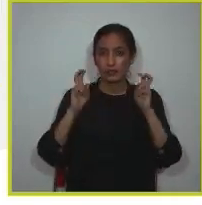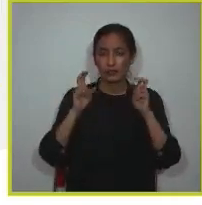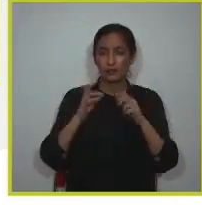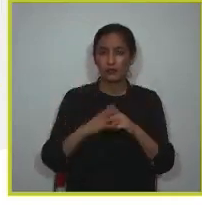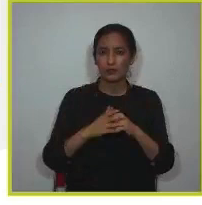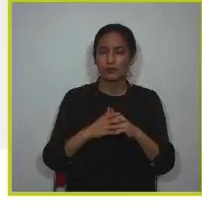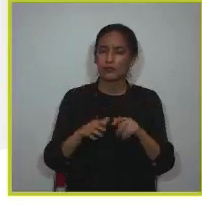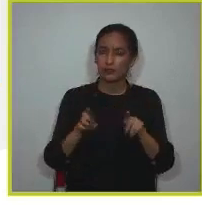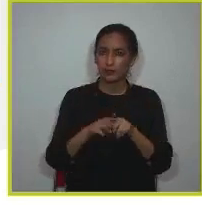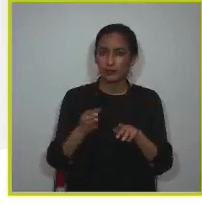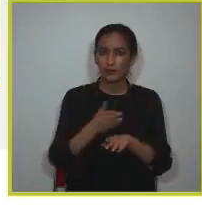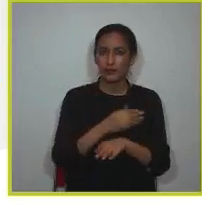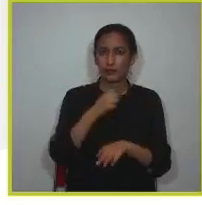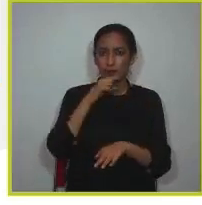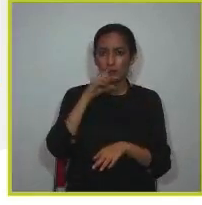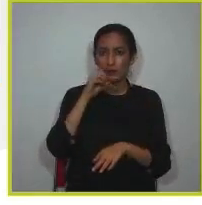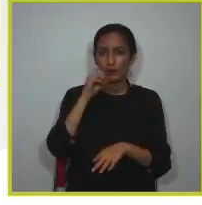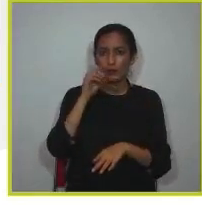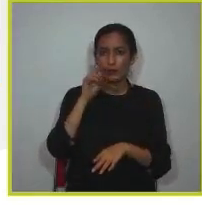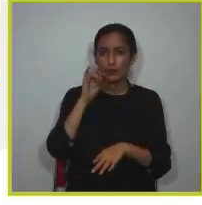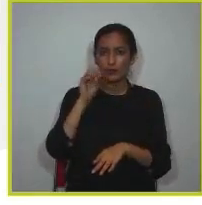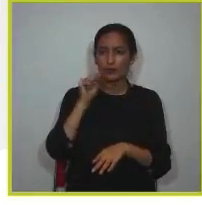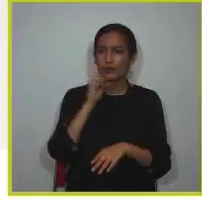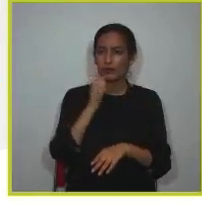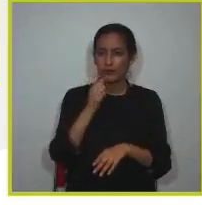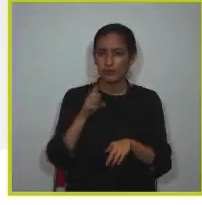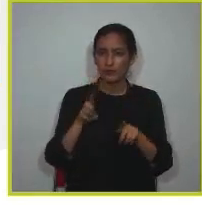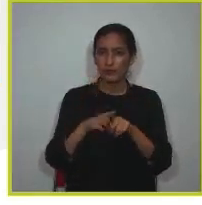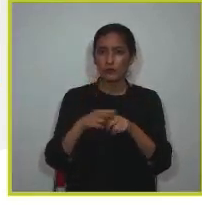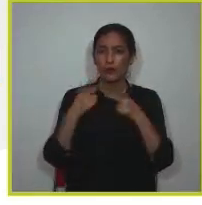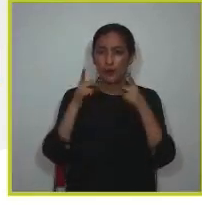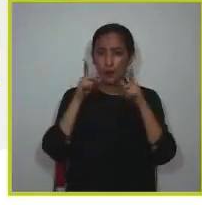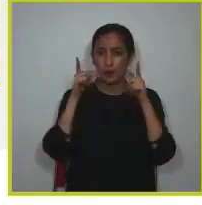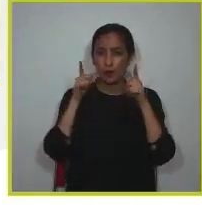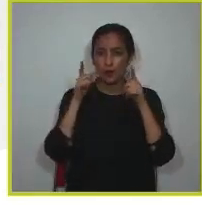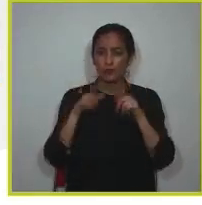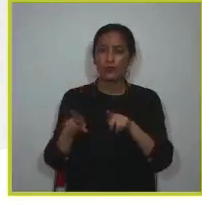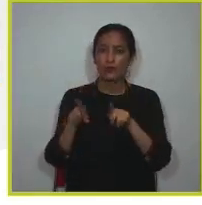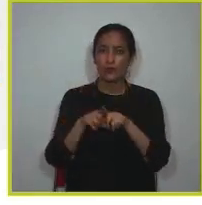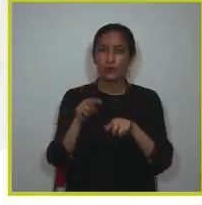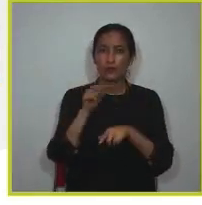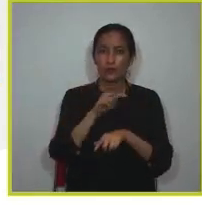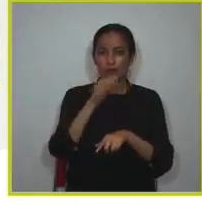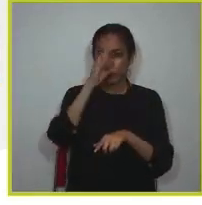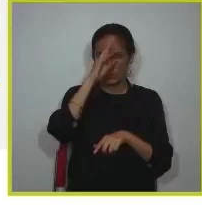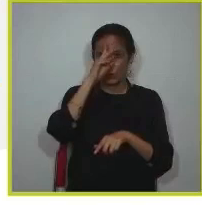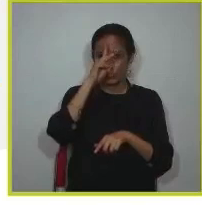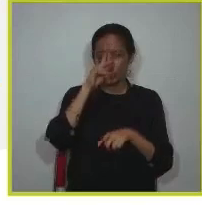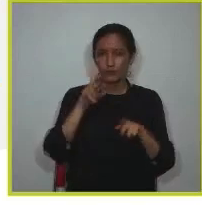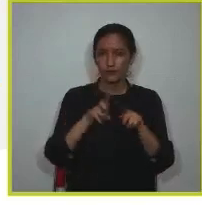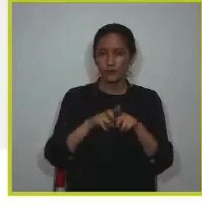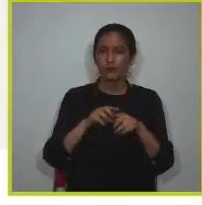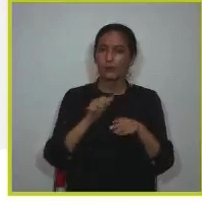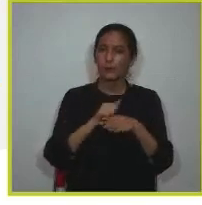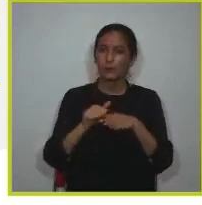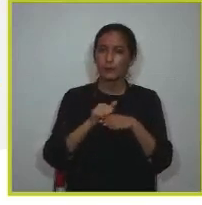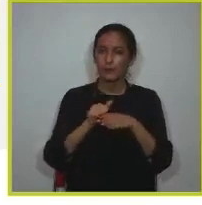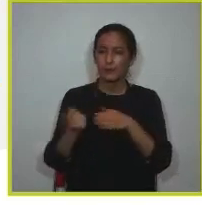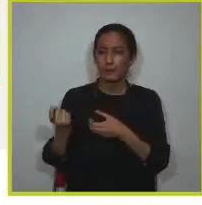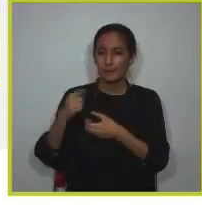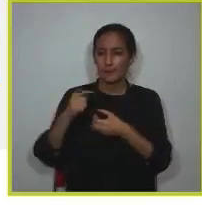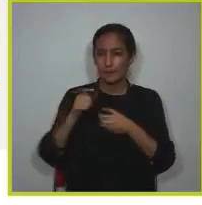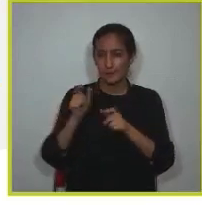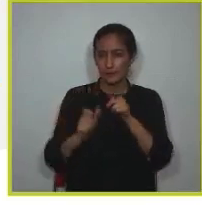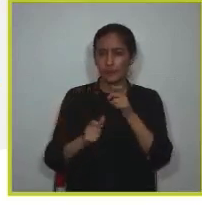como ya dijo Doris en en ambos escenarios tanto en Loreto como en cusco la participación ciudadana